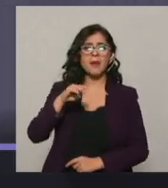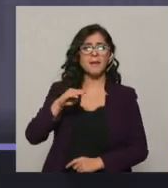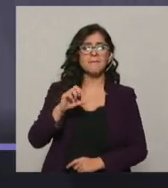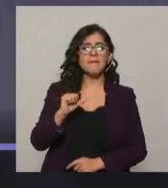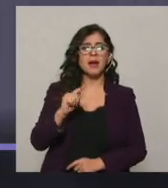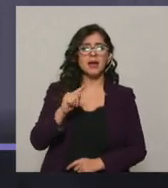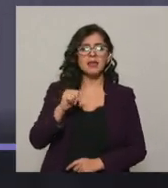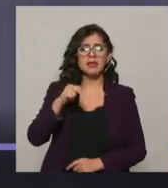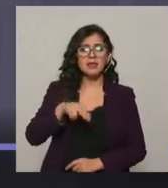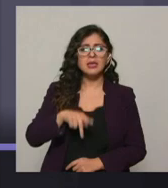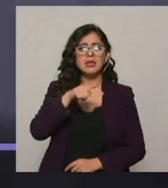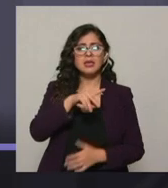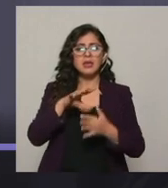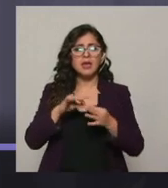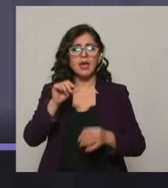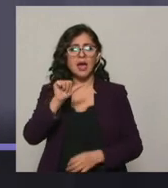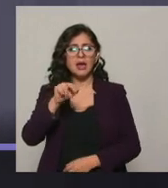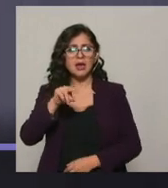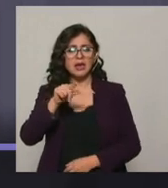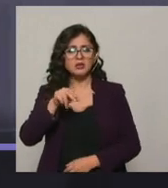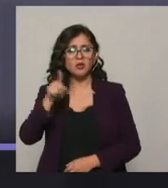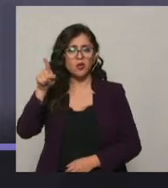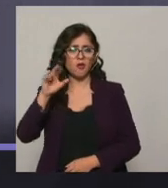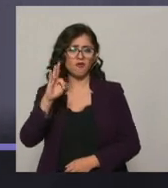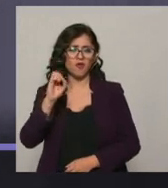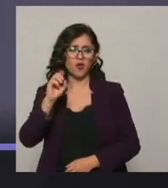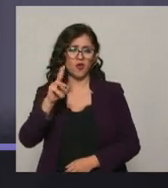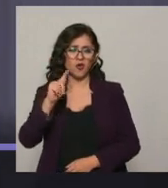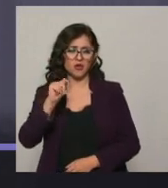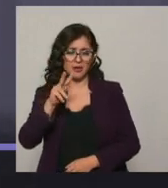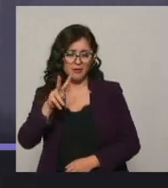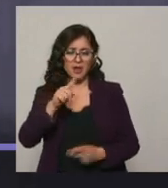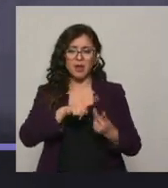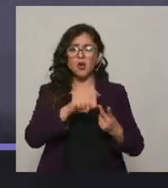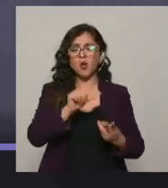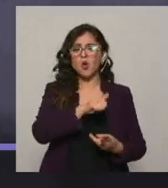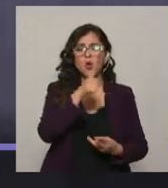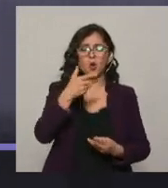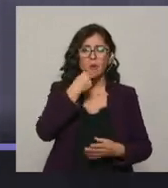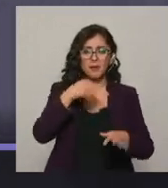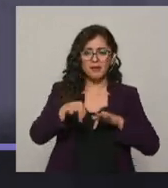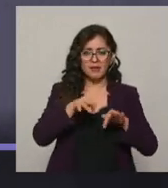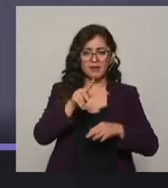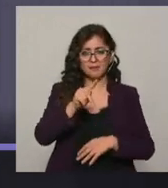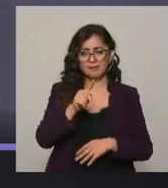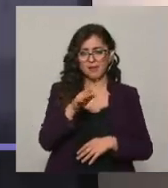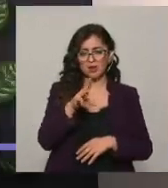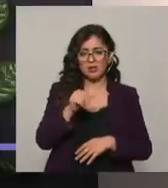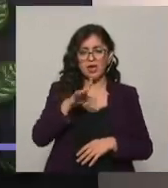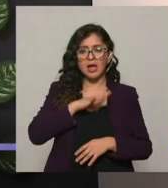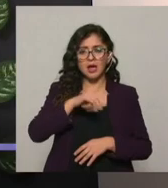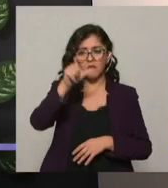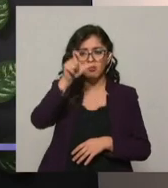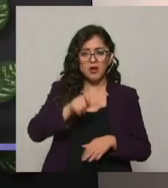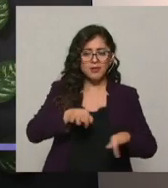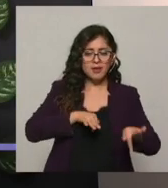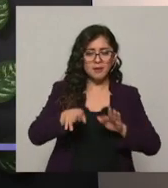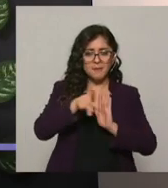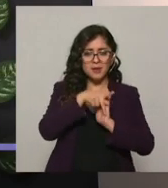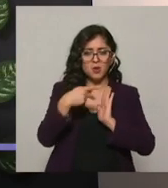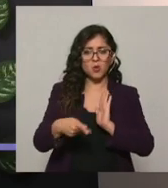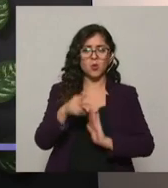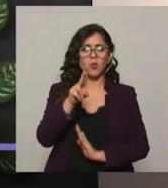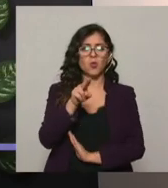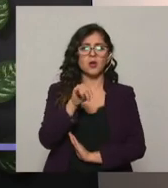analista político en Foro TV, y Penilei Ramírez, que es periodista, ahorita está trabajando, o bueno, tiene una columna en El Universal, trabaja